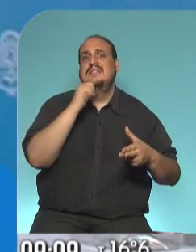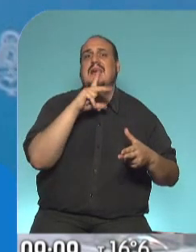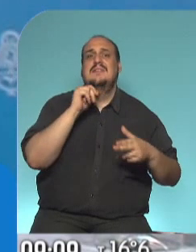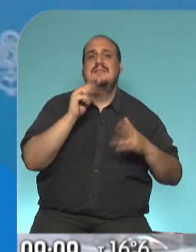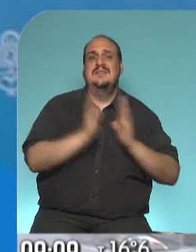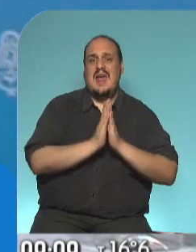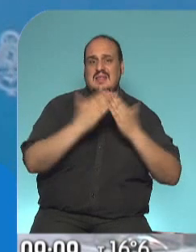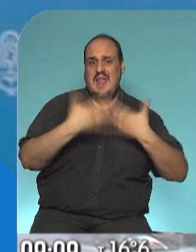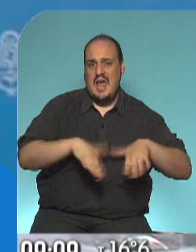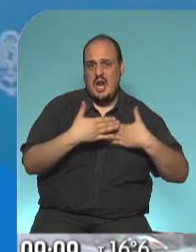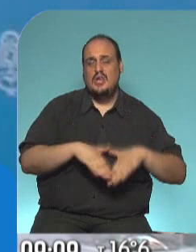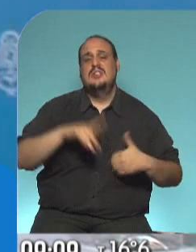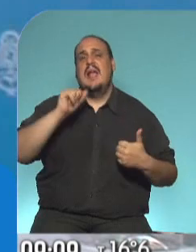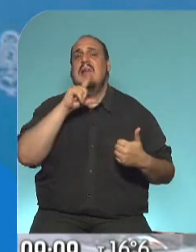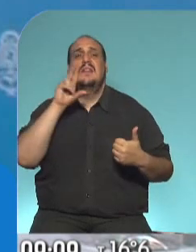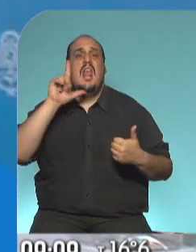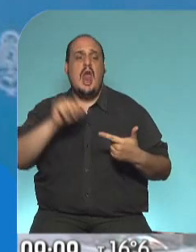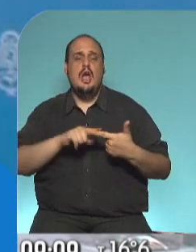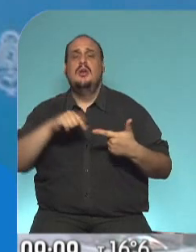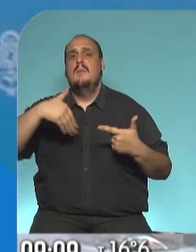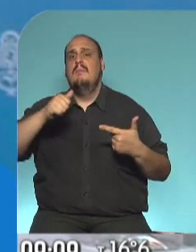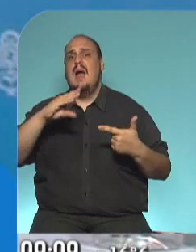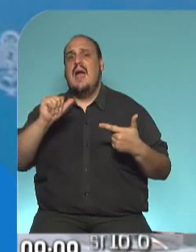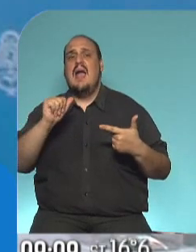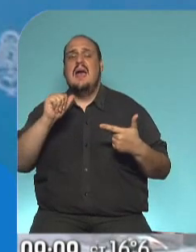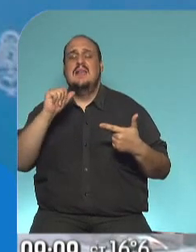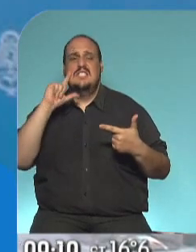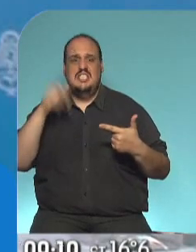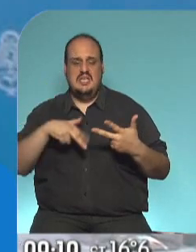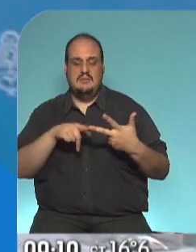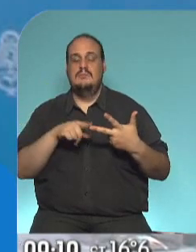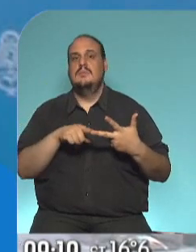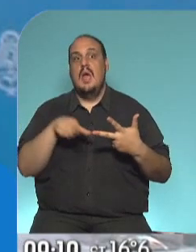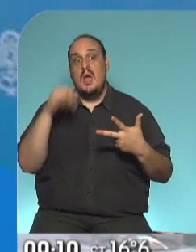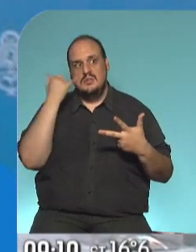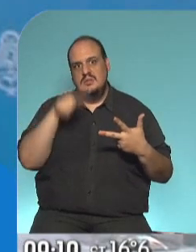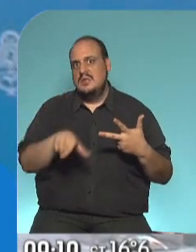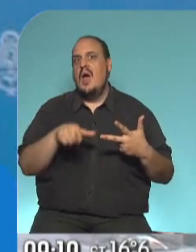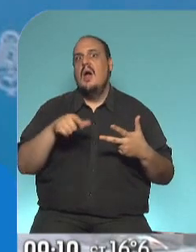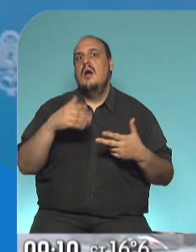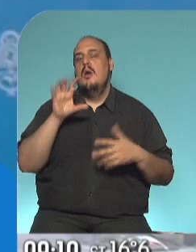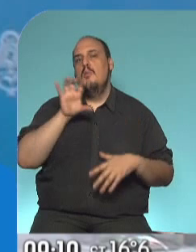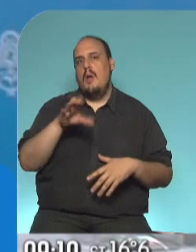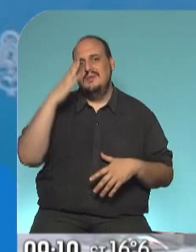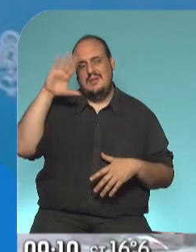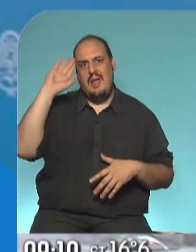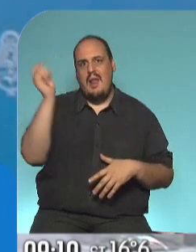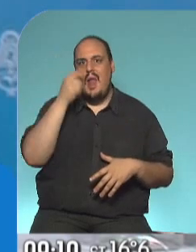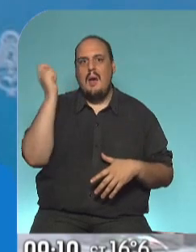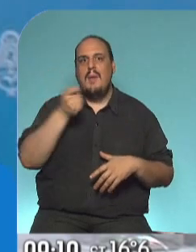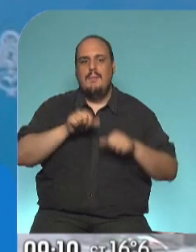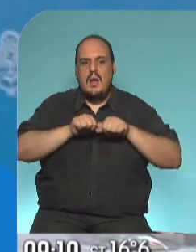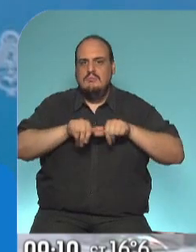y en macachín así que después de mucho tiempo podemos dar esta noticia que en la provincia de la pampa se ha interrumpido